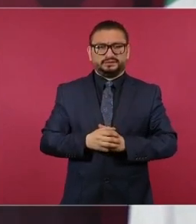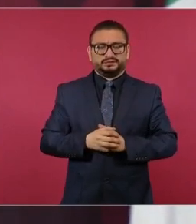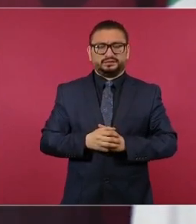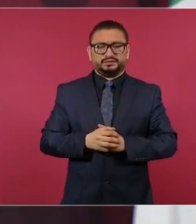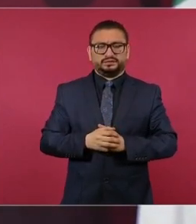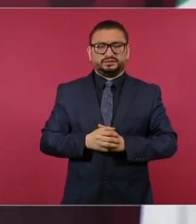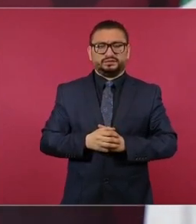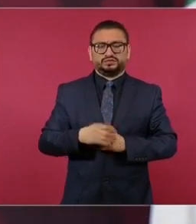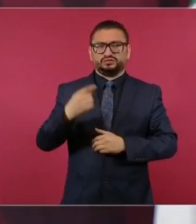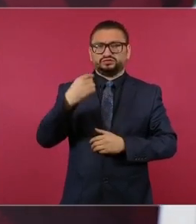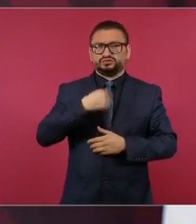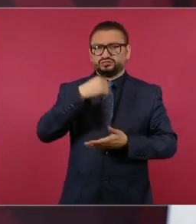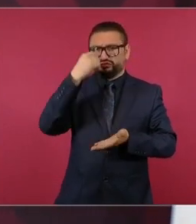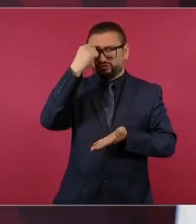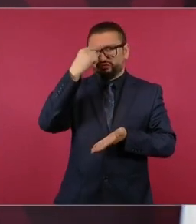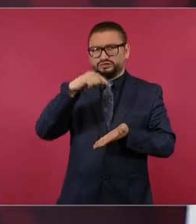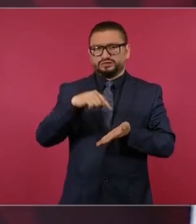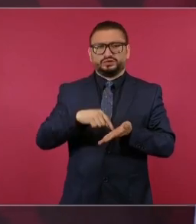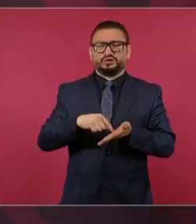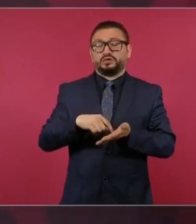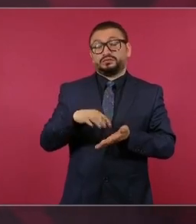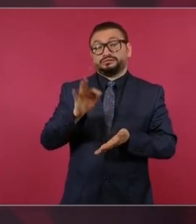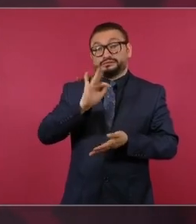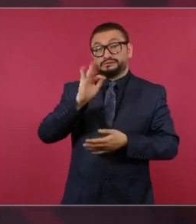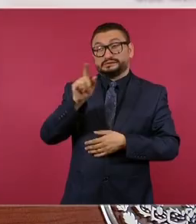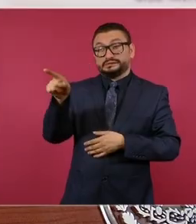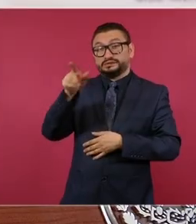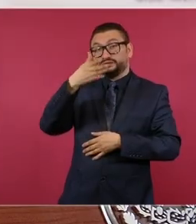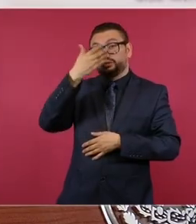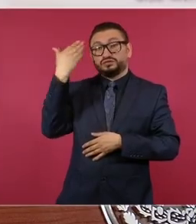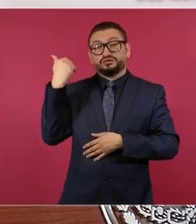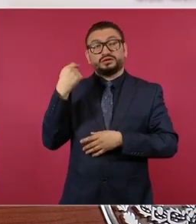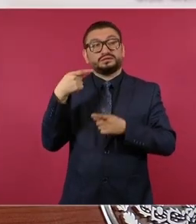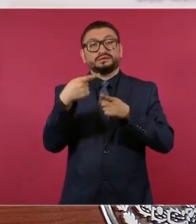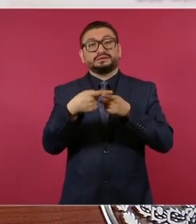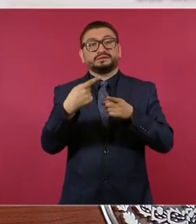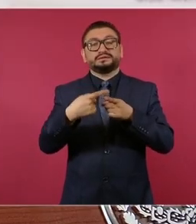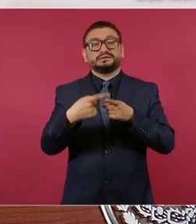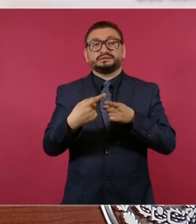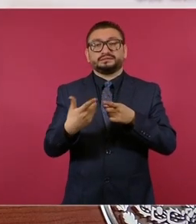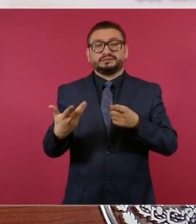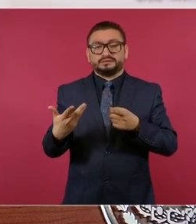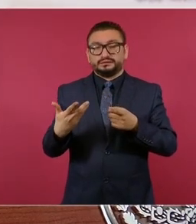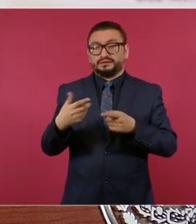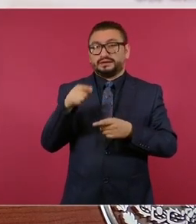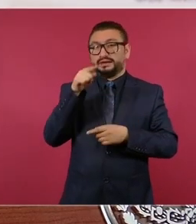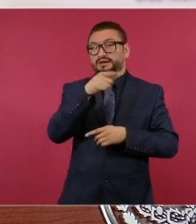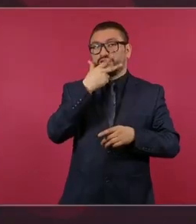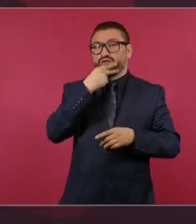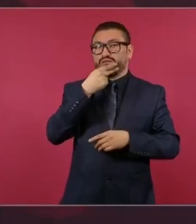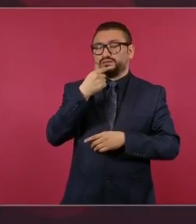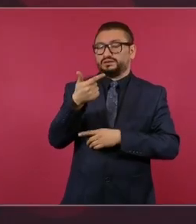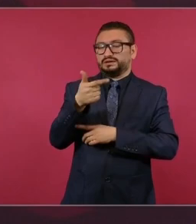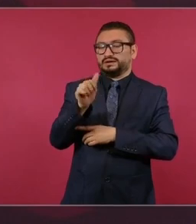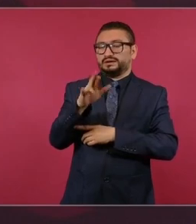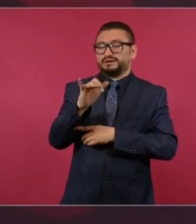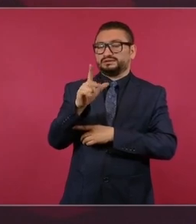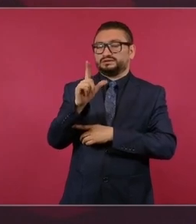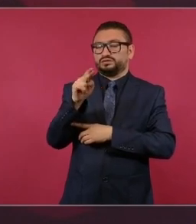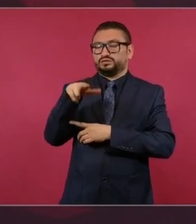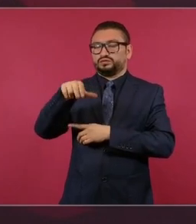creo que a lo mejor no sabía quién era García Luna.